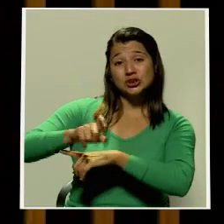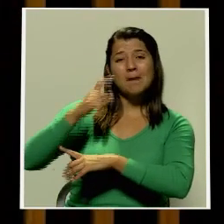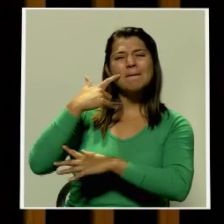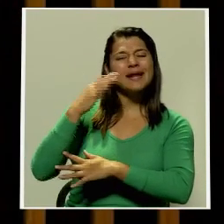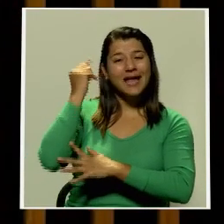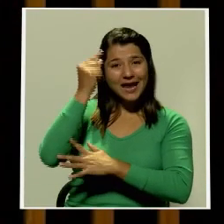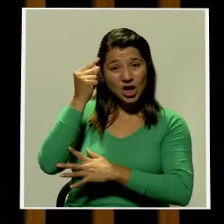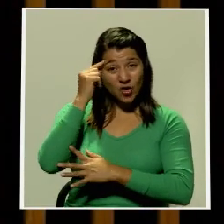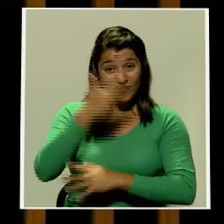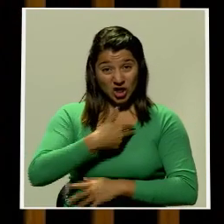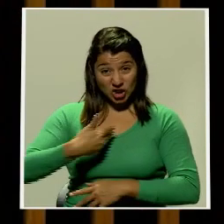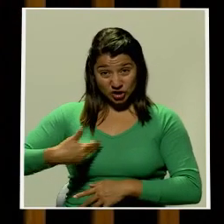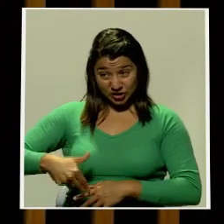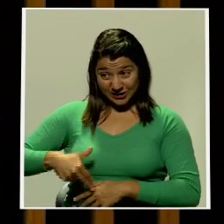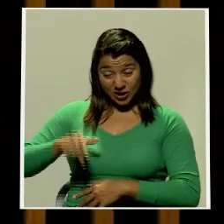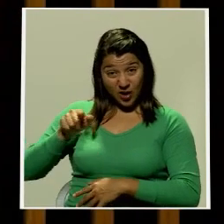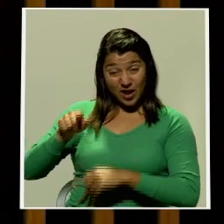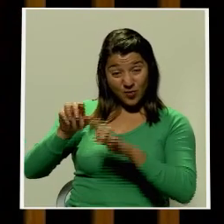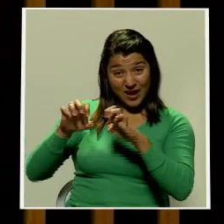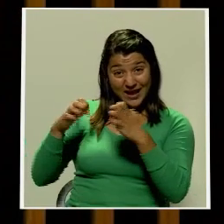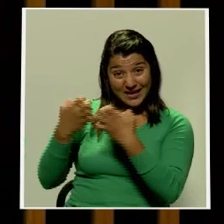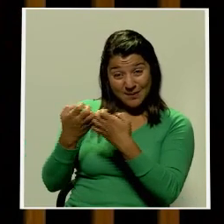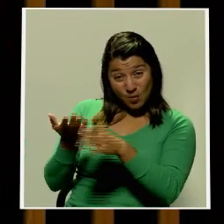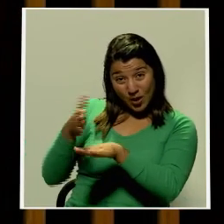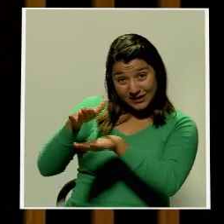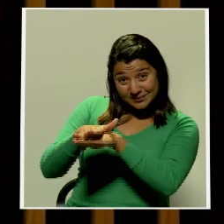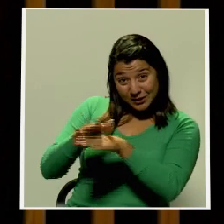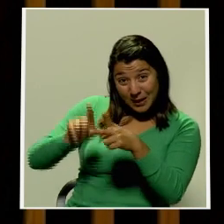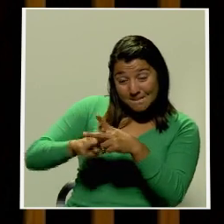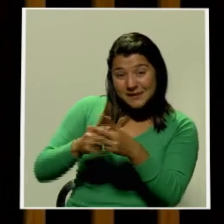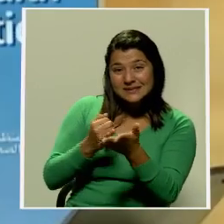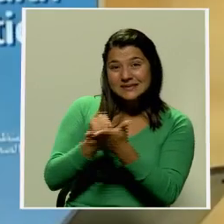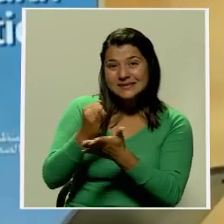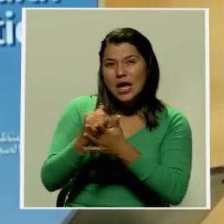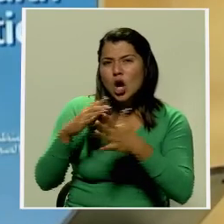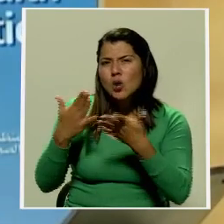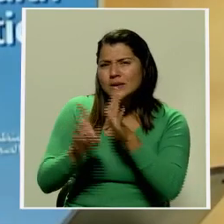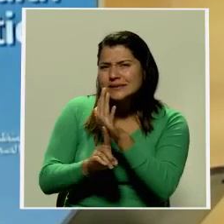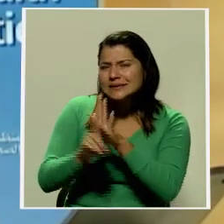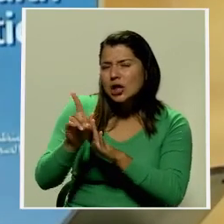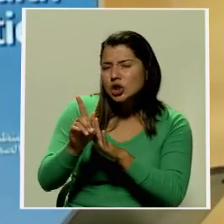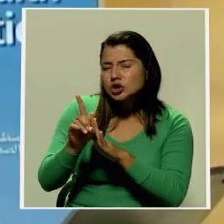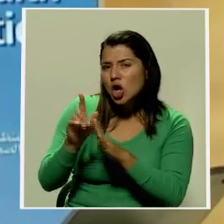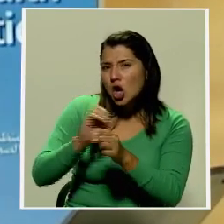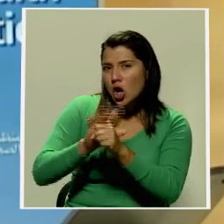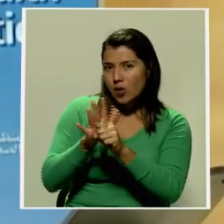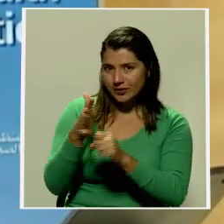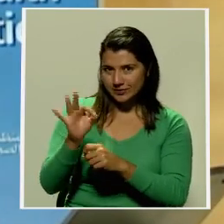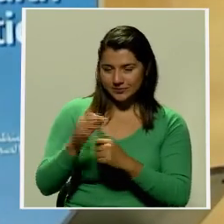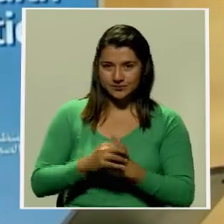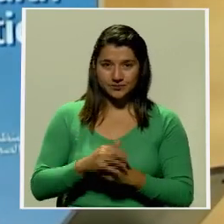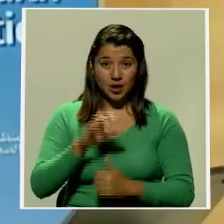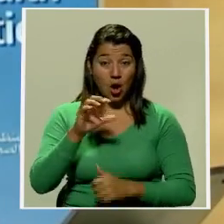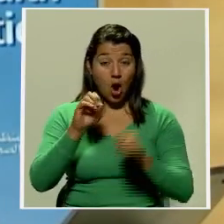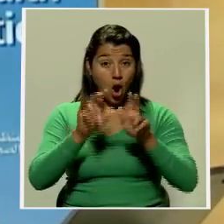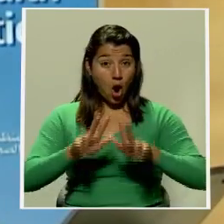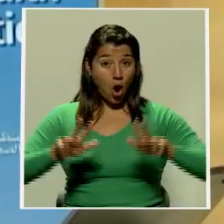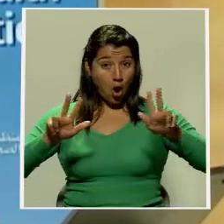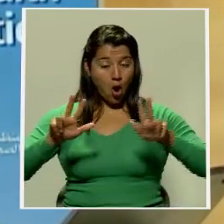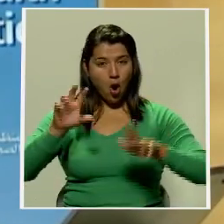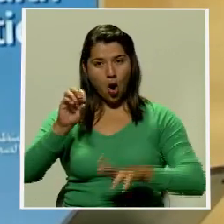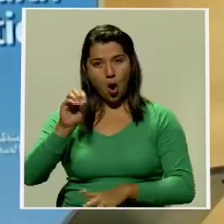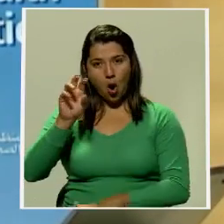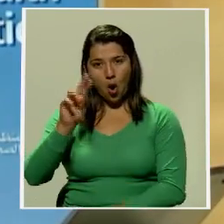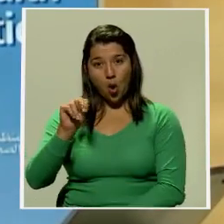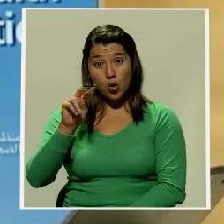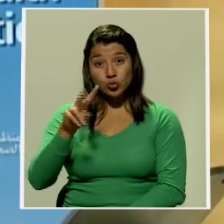misión de expertos investigue en ese país el origen de la COVID-19. El organismo de la ONU señaló el martes que 2